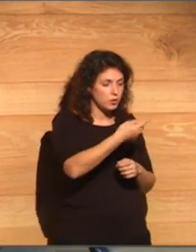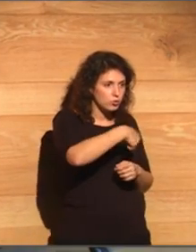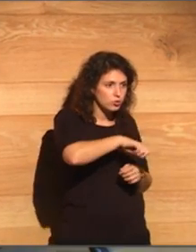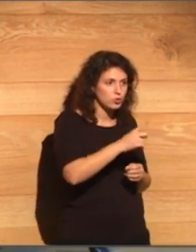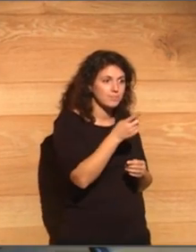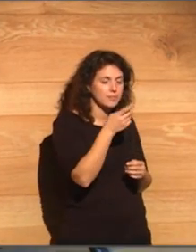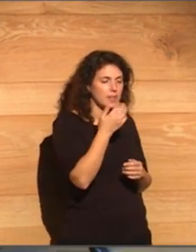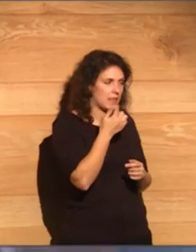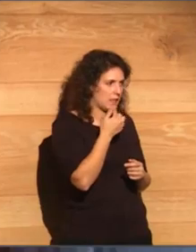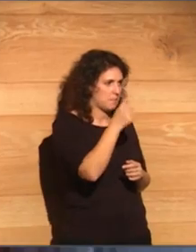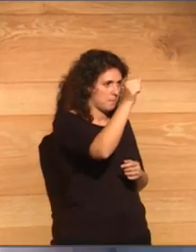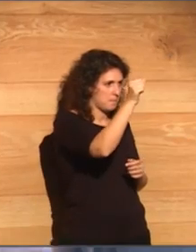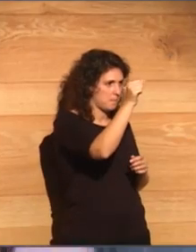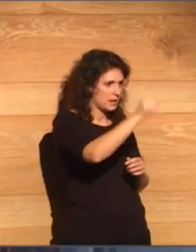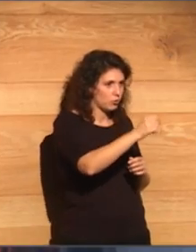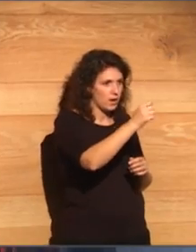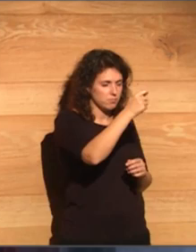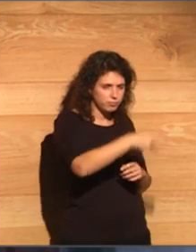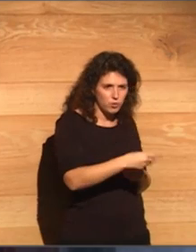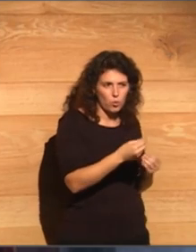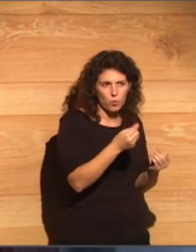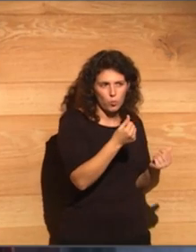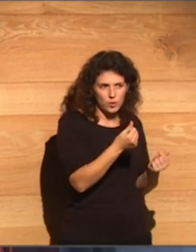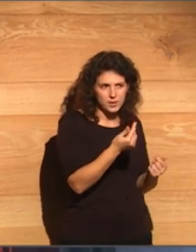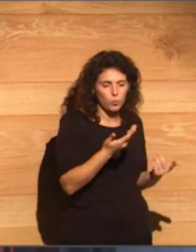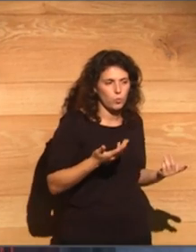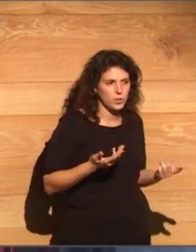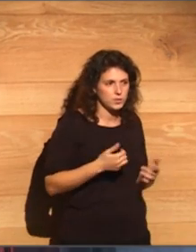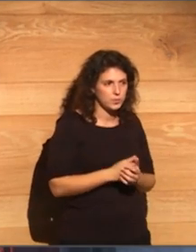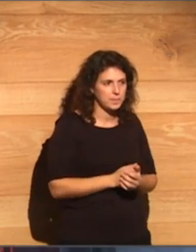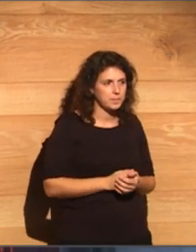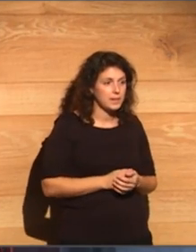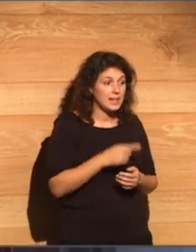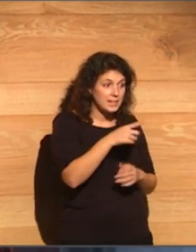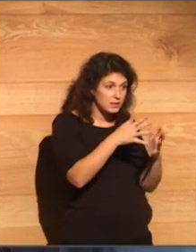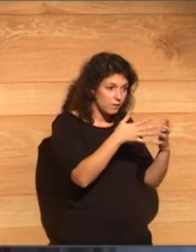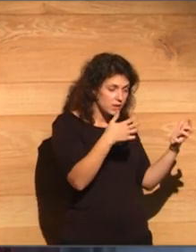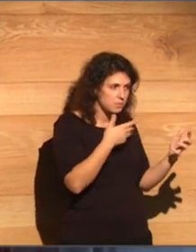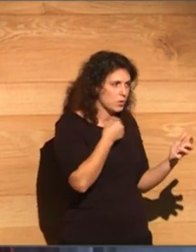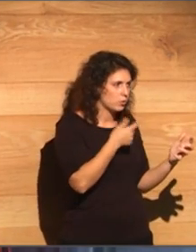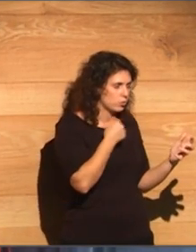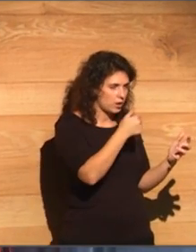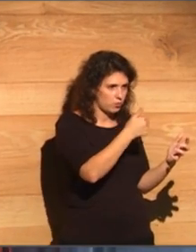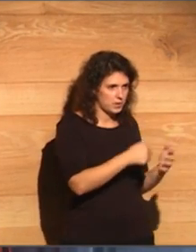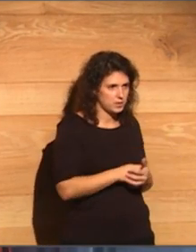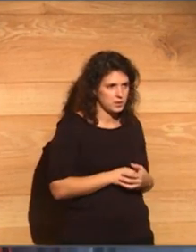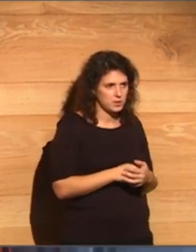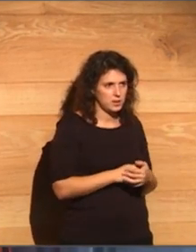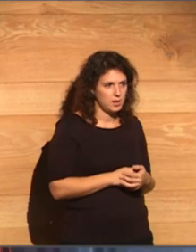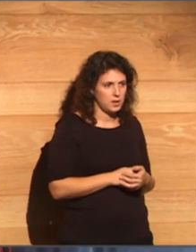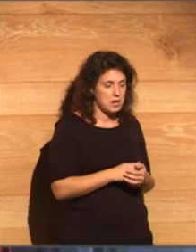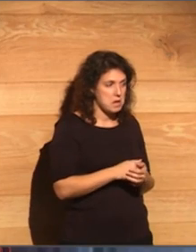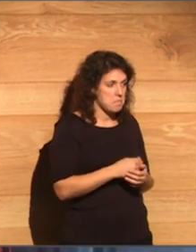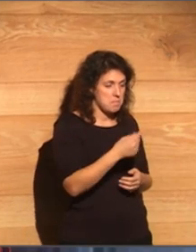nos va a costar? El hacer ese packaging tan interesante. Esa frase sí que me ha gustado de la peli. Es donde dicen, no, esto no nos va a costar